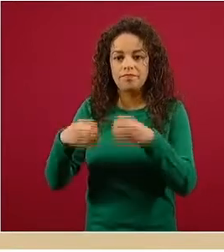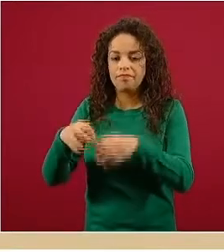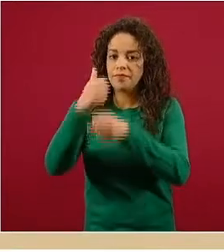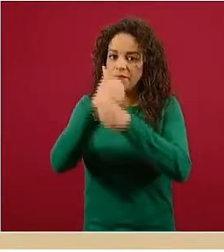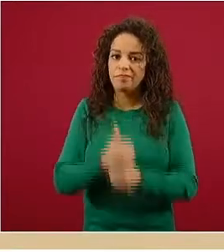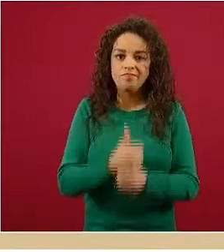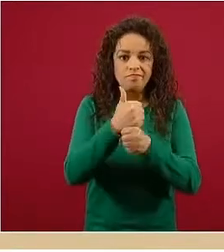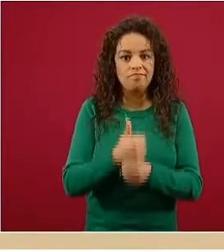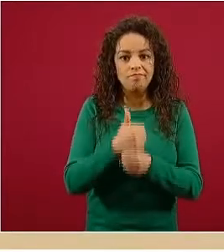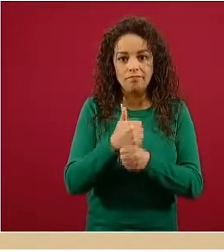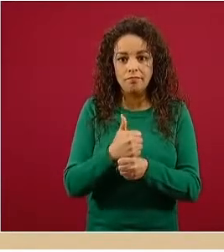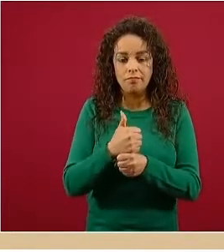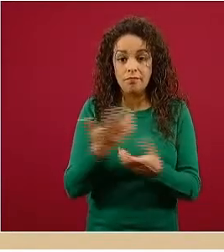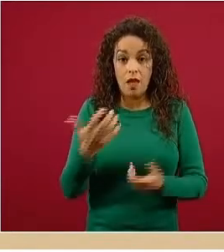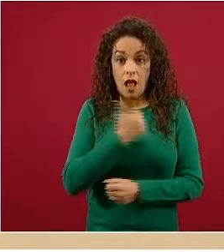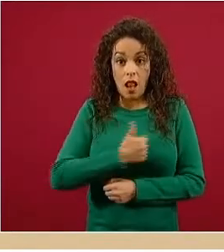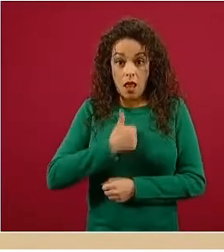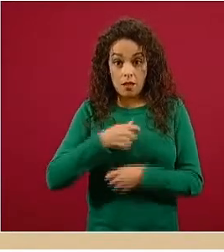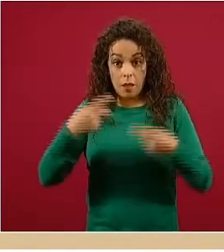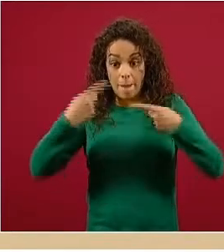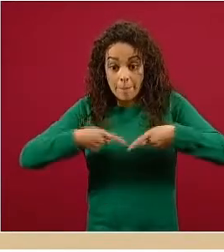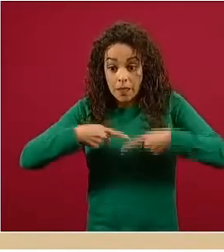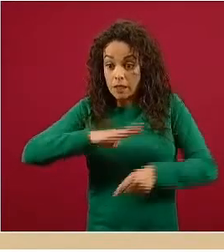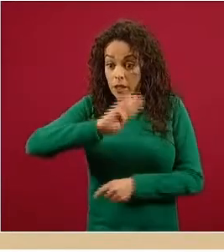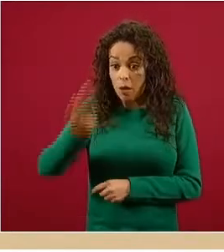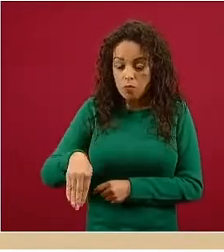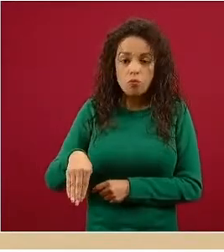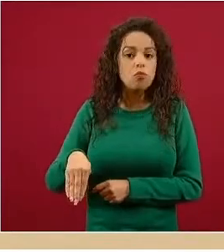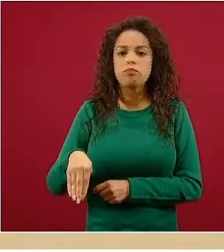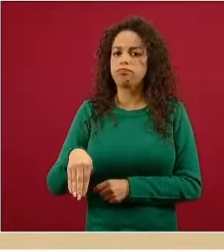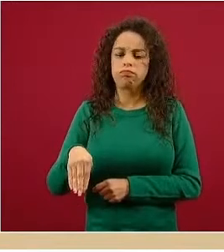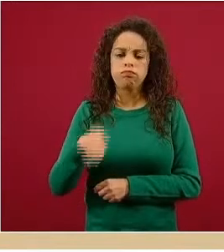Consejo Nacional de Salud Mental. Muchas gracias.